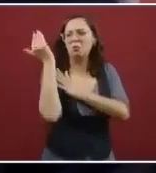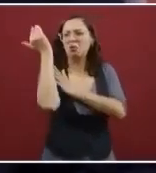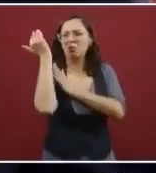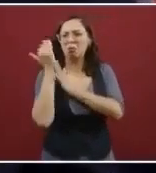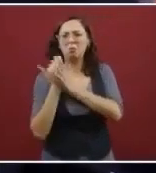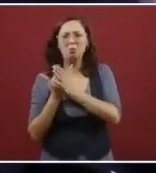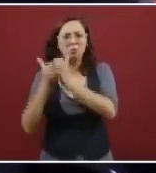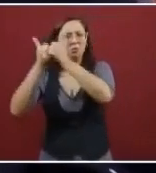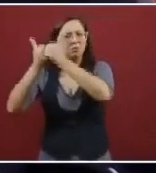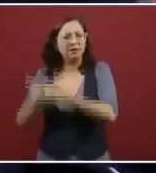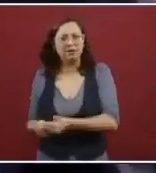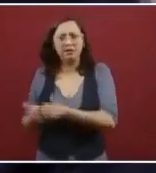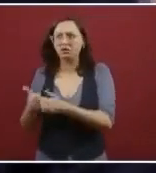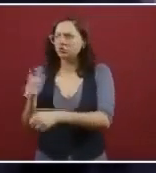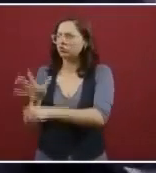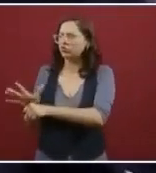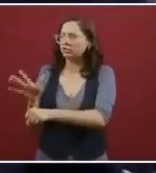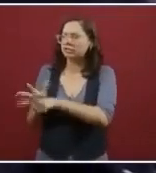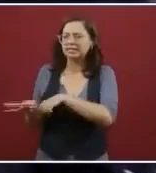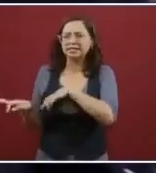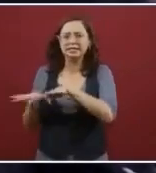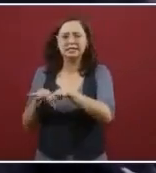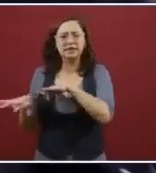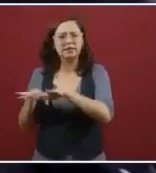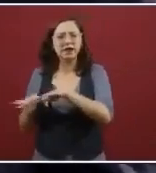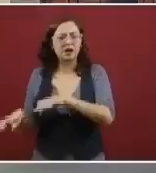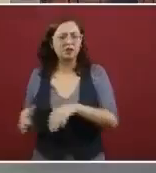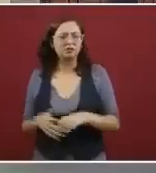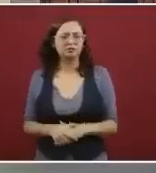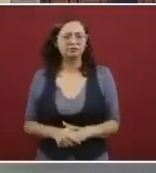Porque no se resuelve